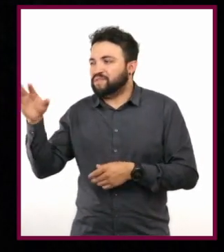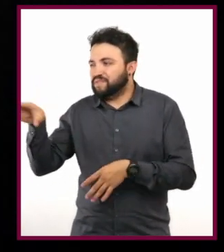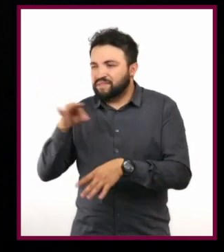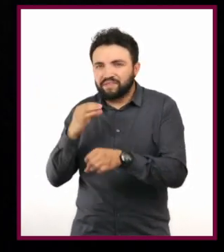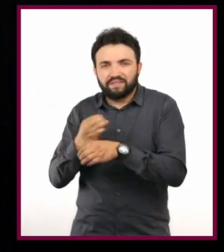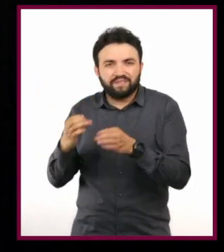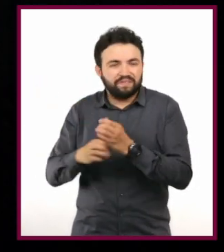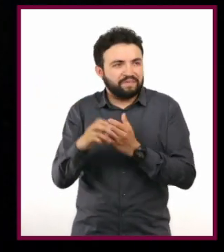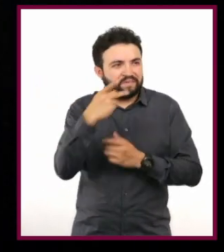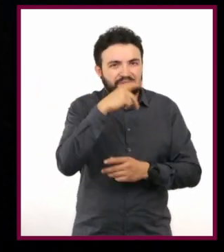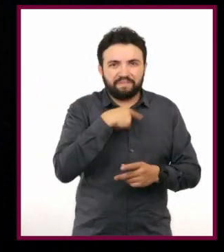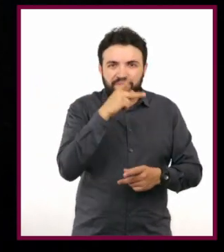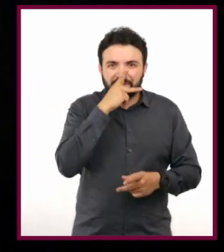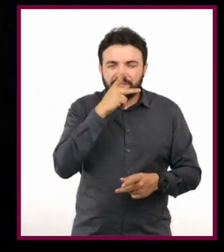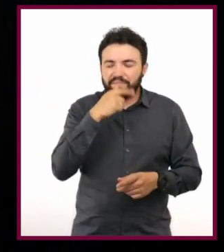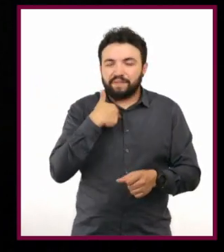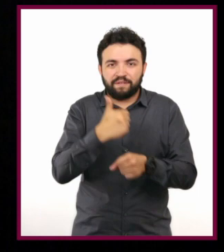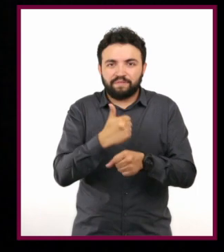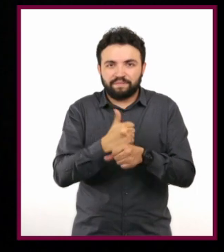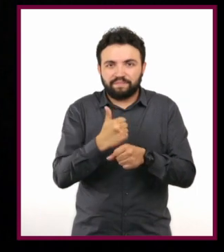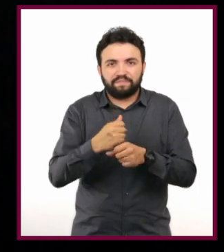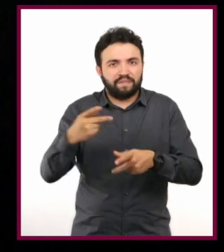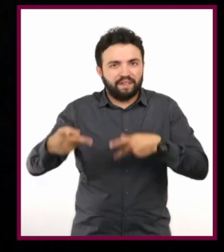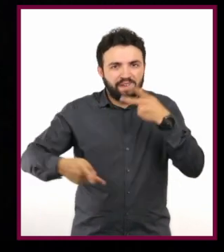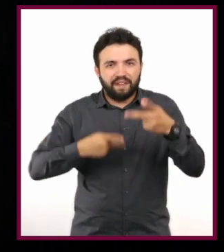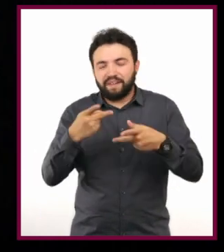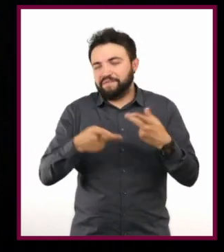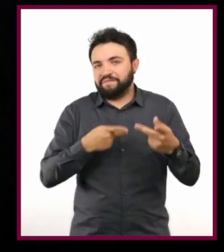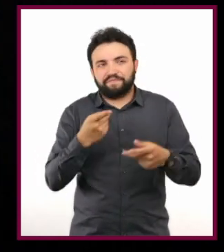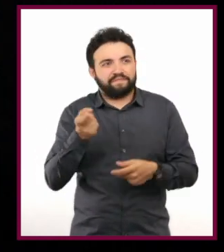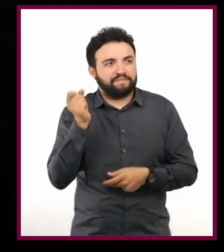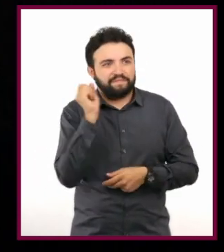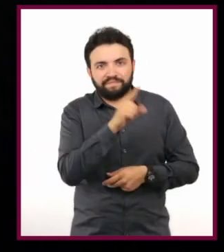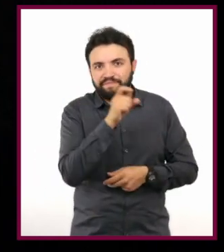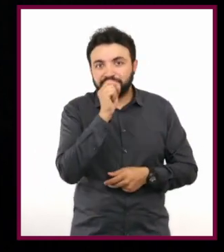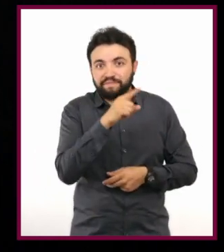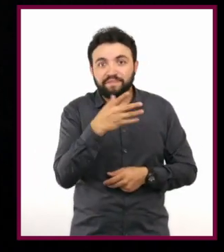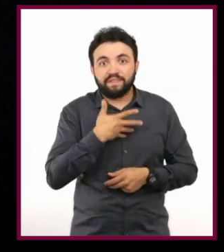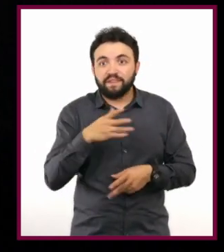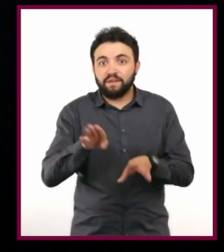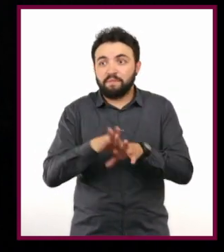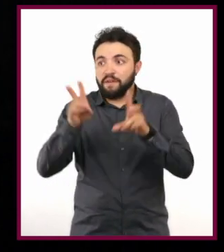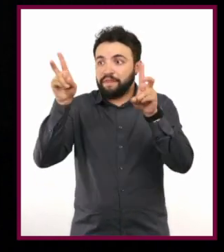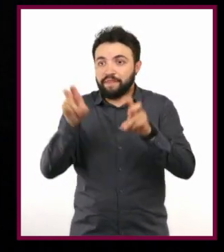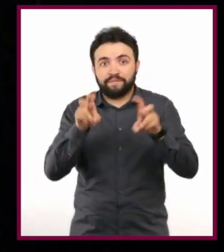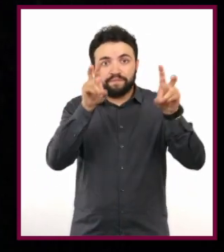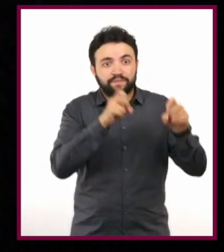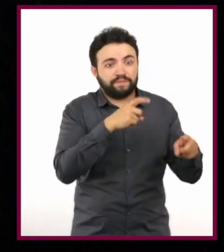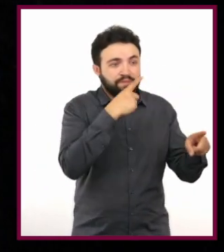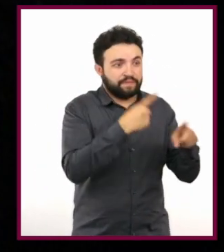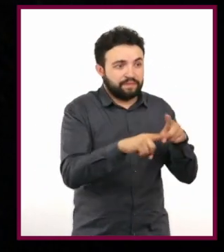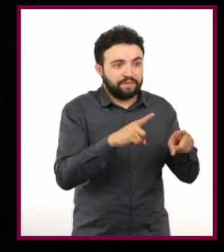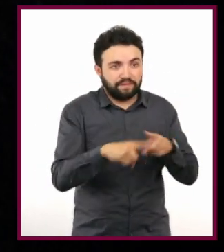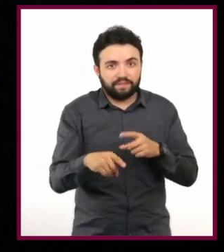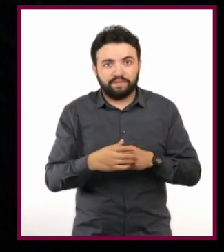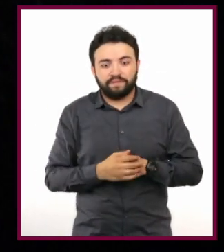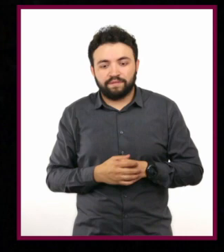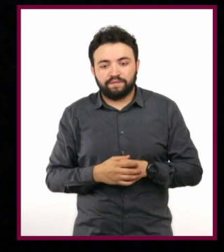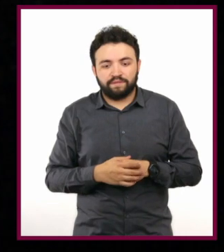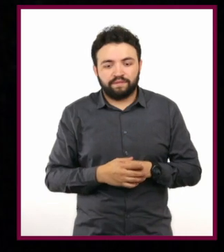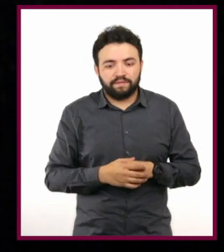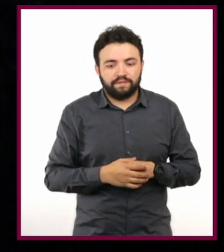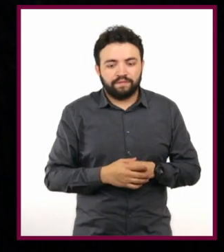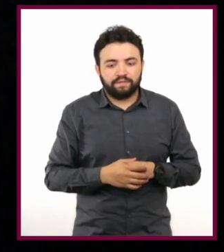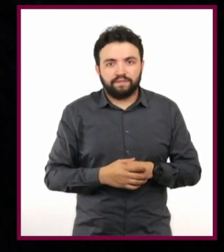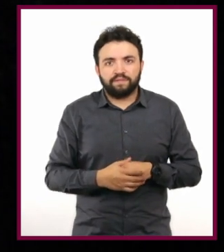chicharrón. Los refranes del abuelo ya son un clásico en mi casa. Tiene un refrán para cada tema. Genio y figura, hasta